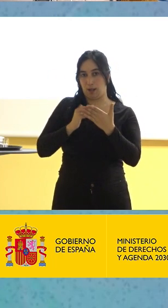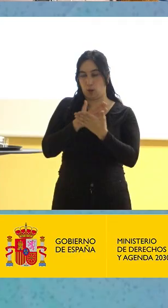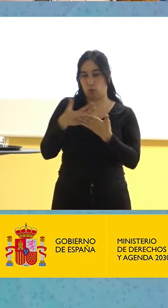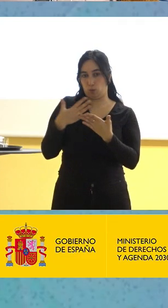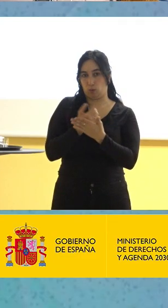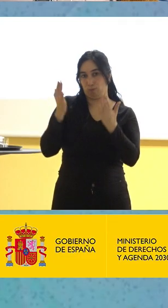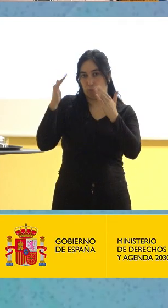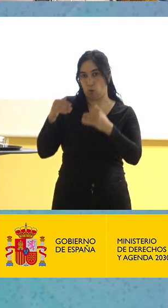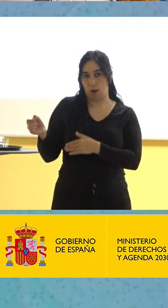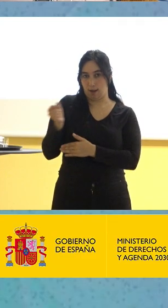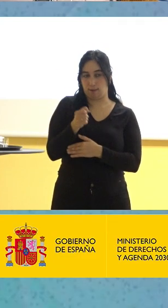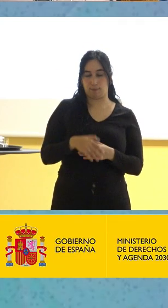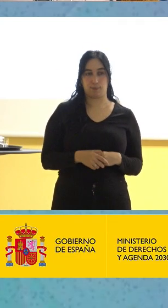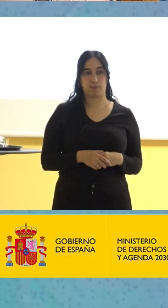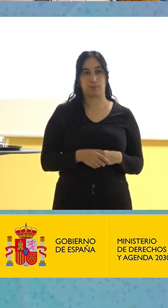comunidades autónomas.